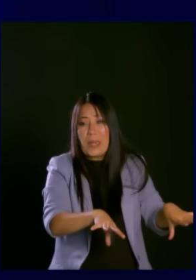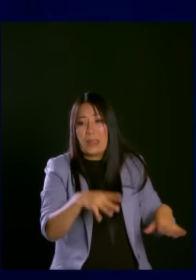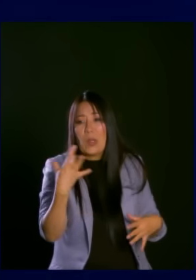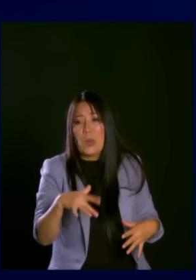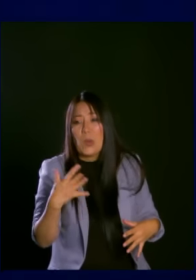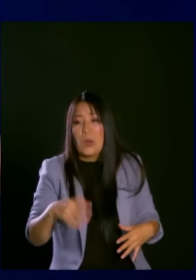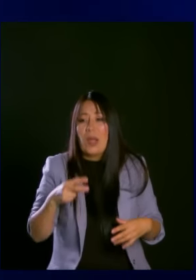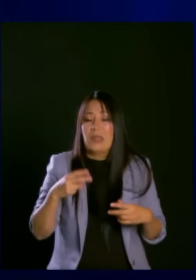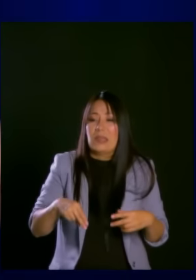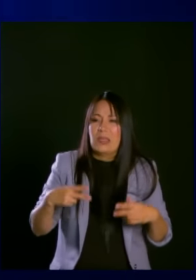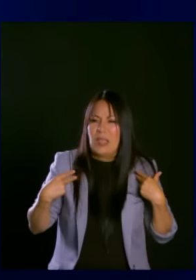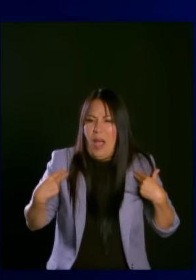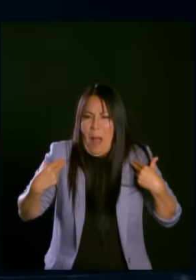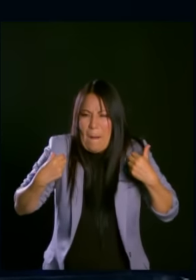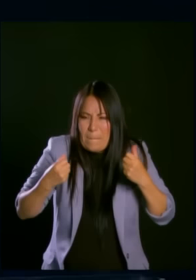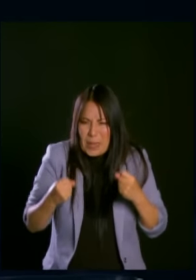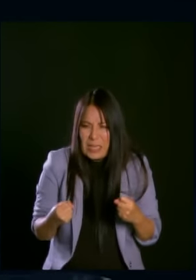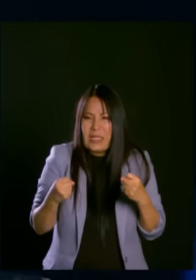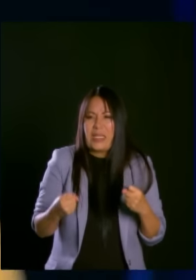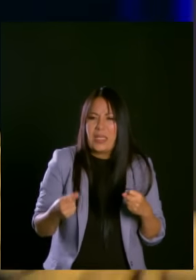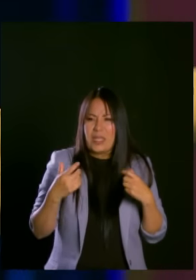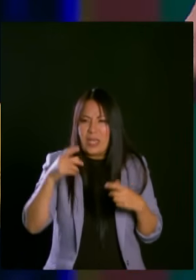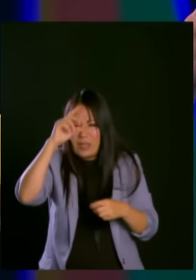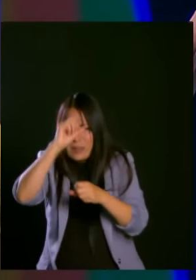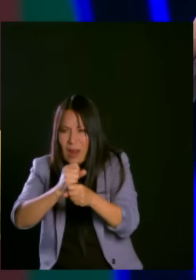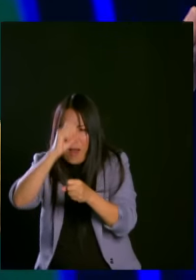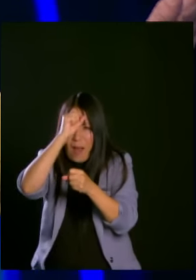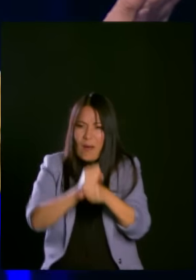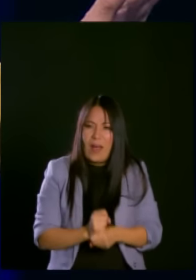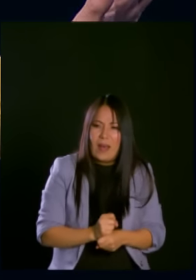es renunciar a lo que tenés.